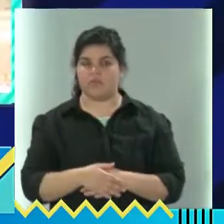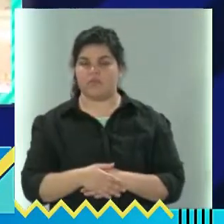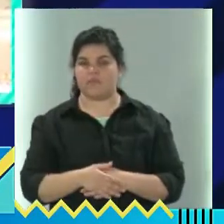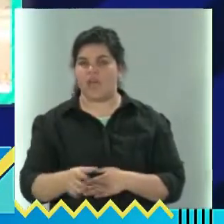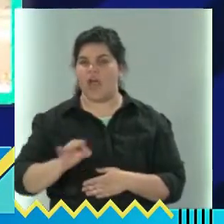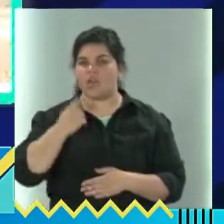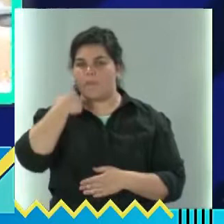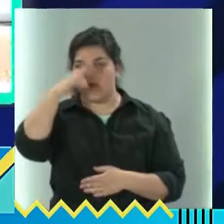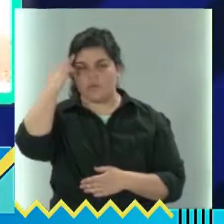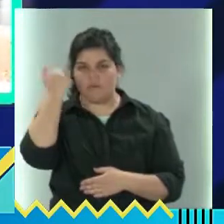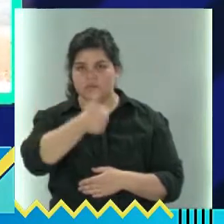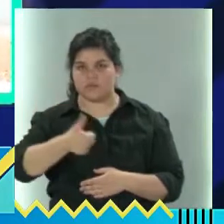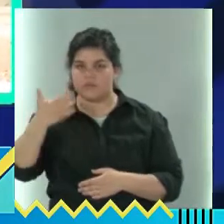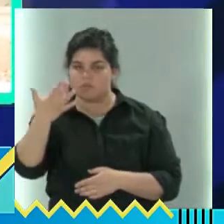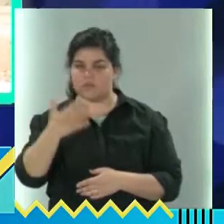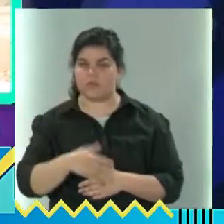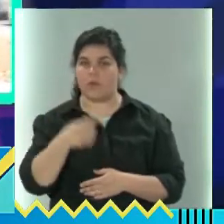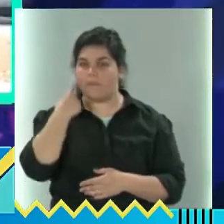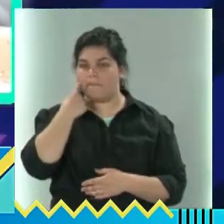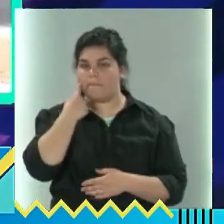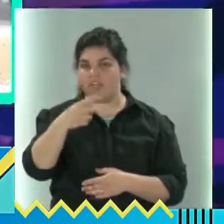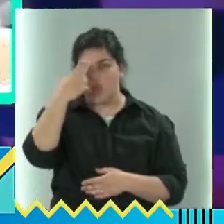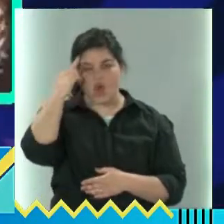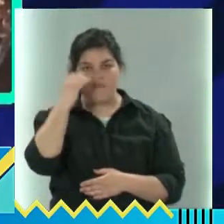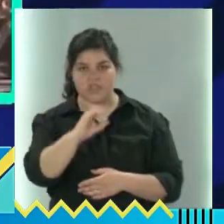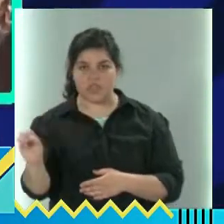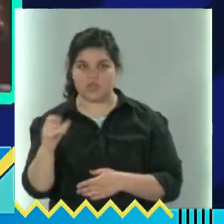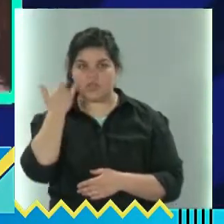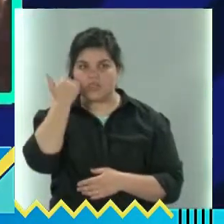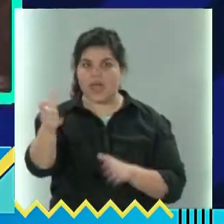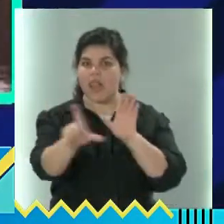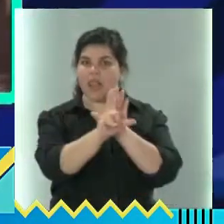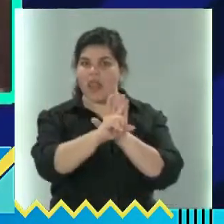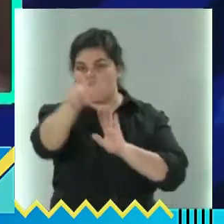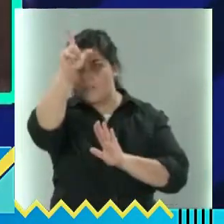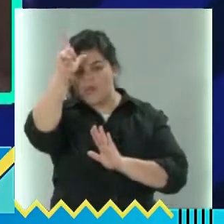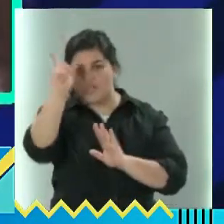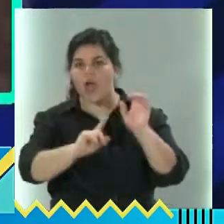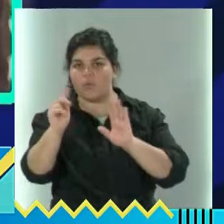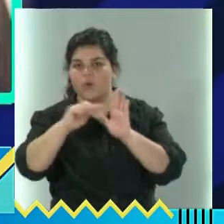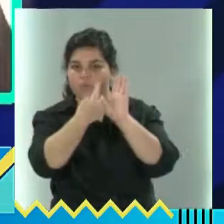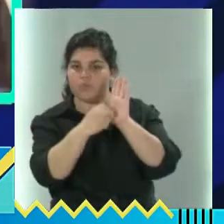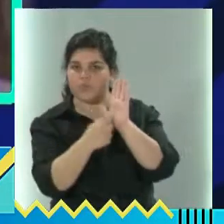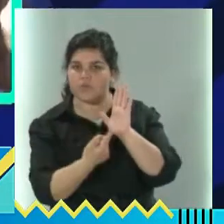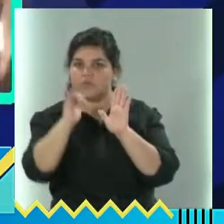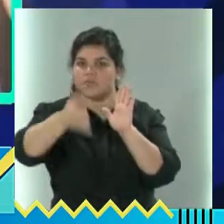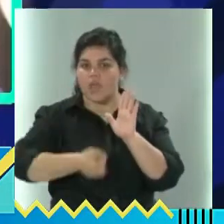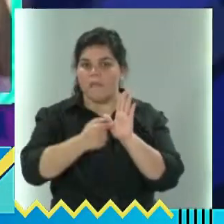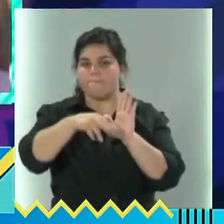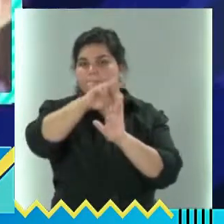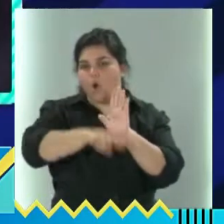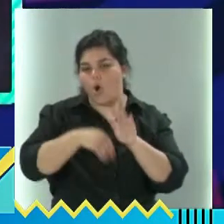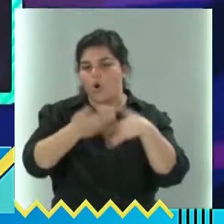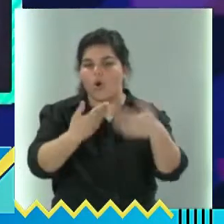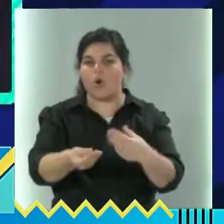en 1965, en 1900 se dictó una ley de policía que tenía algunas contravenciones y se estipuló ese procedimiento. Después,